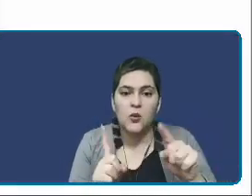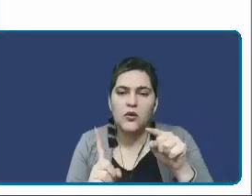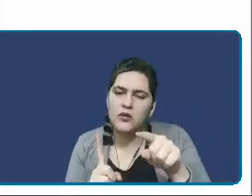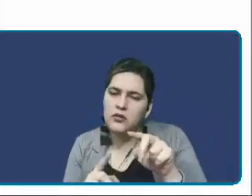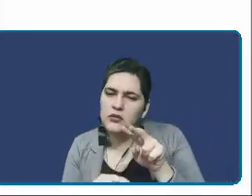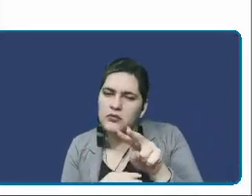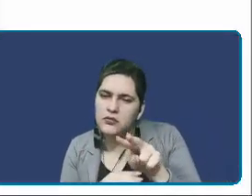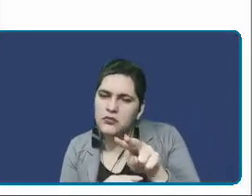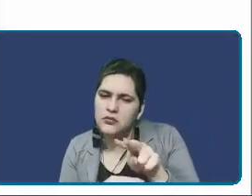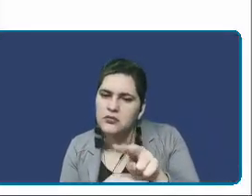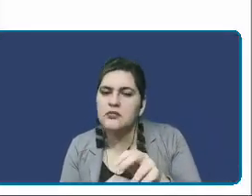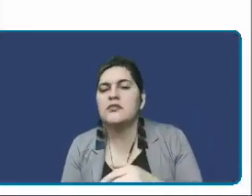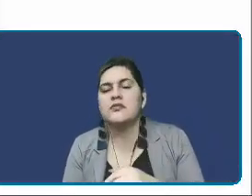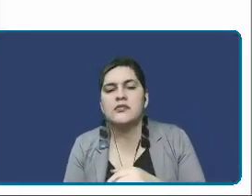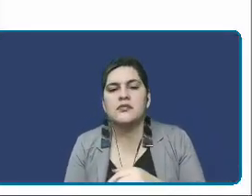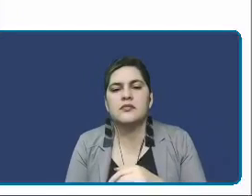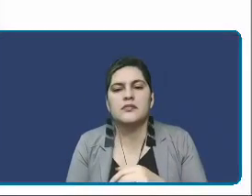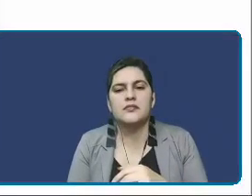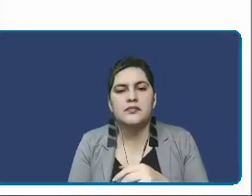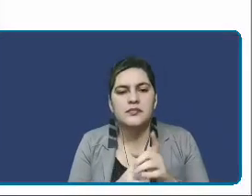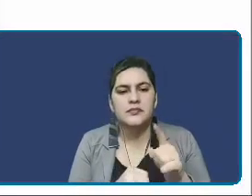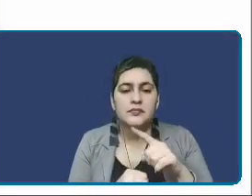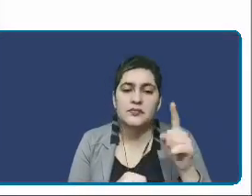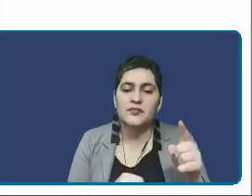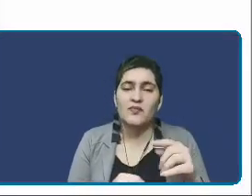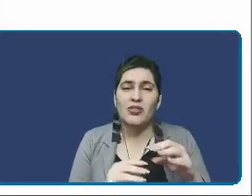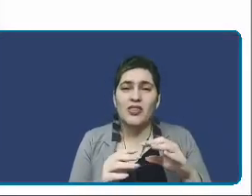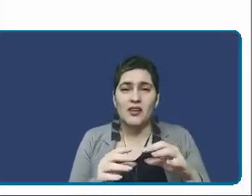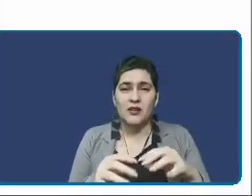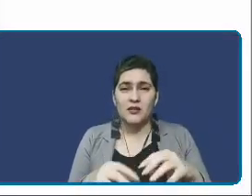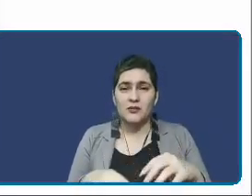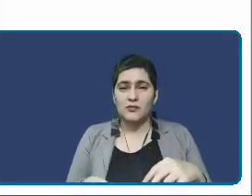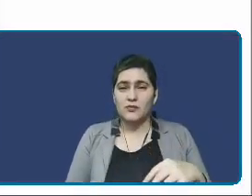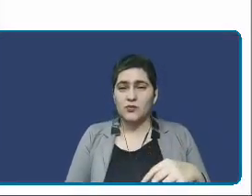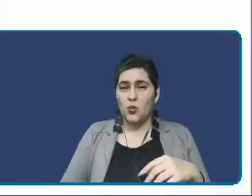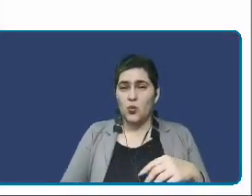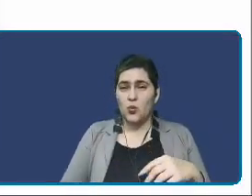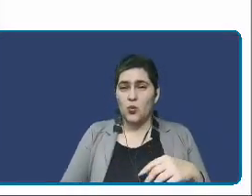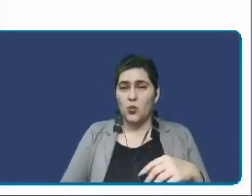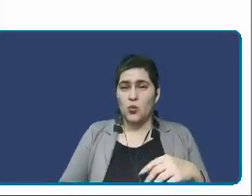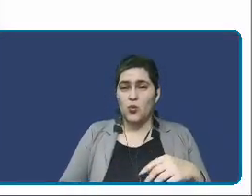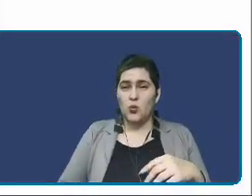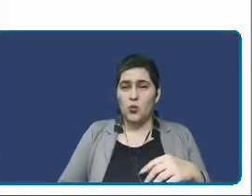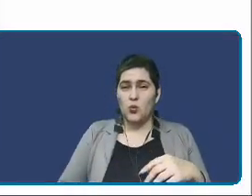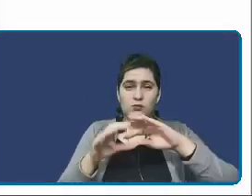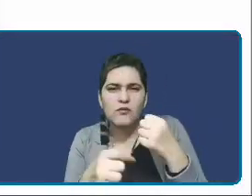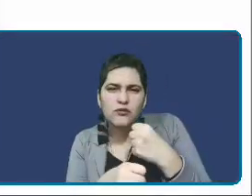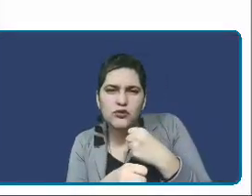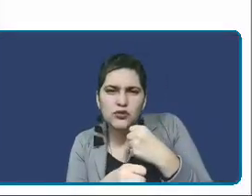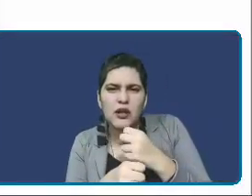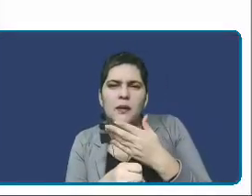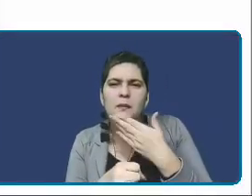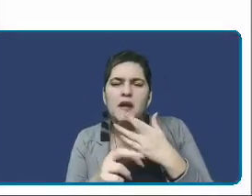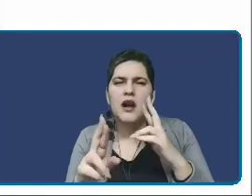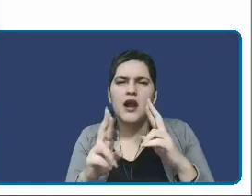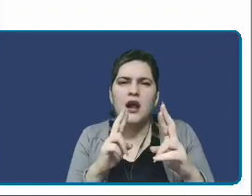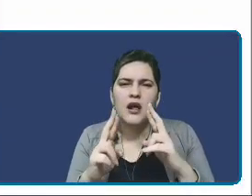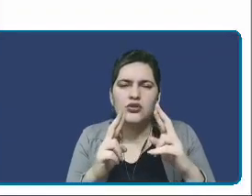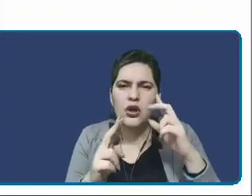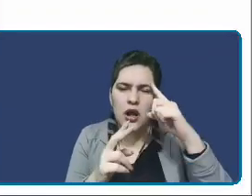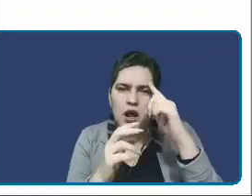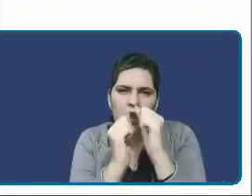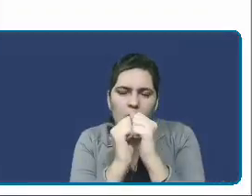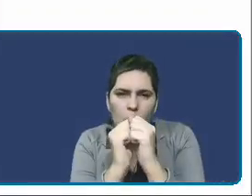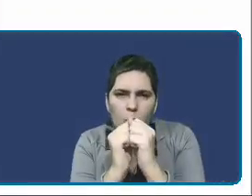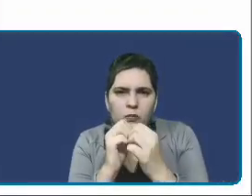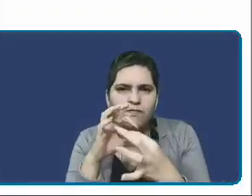este intestino, cómo funciona, y la relación con los neurotransmisores y la relación muy íntima